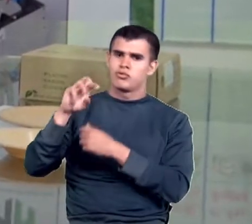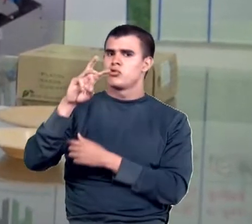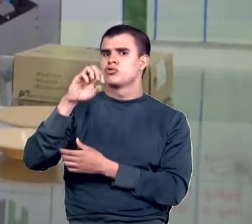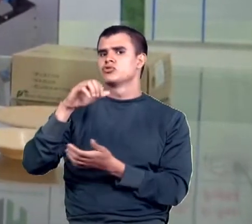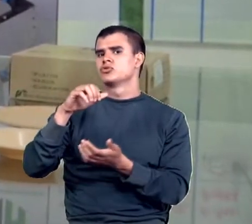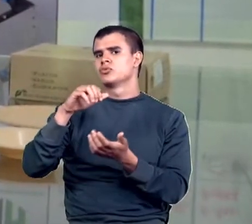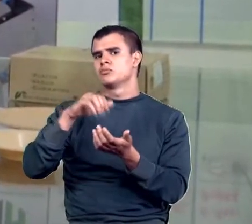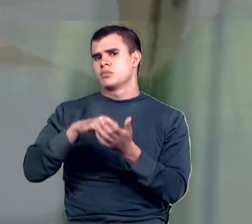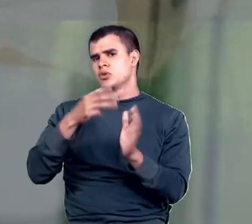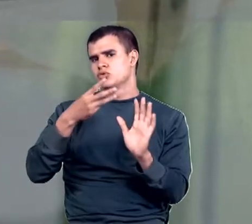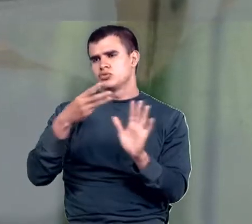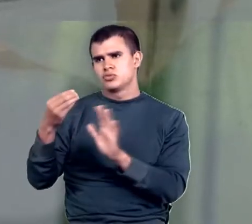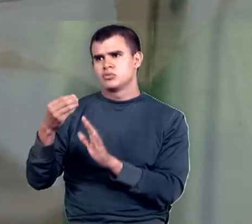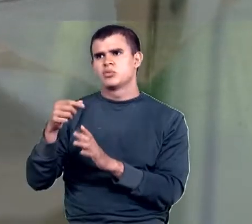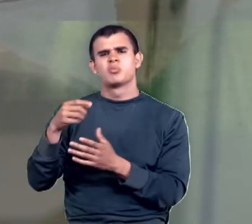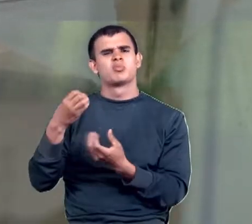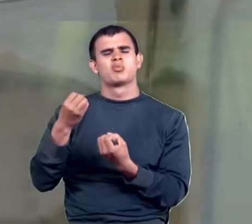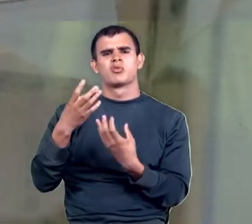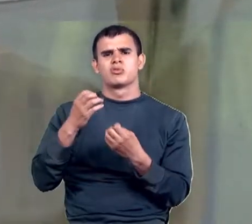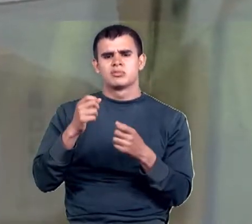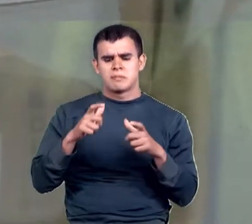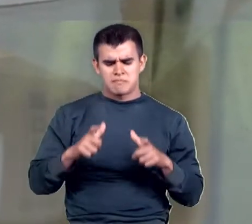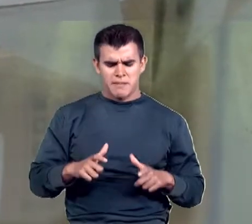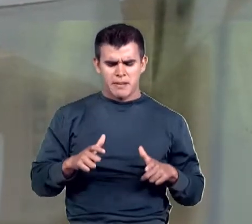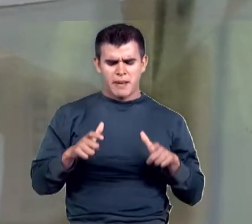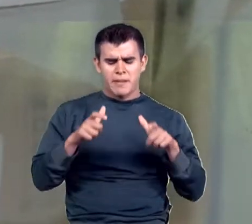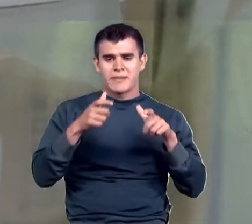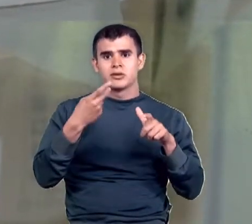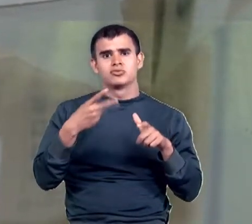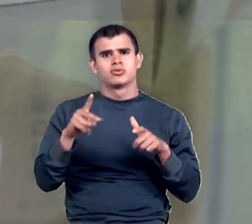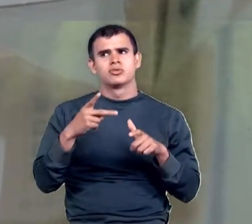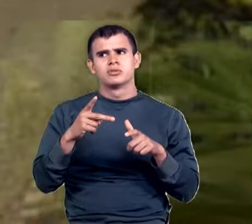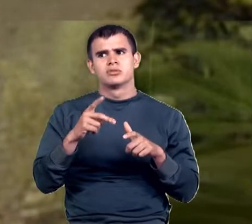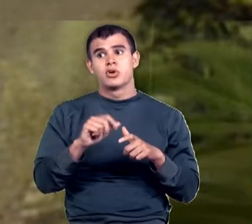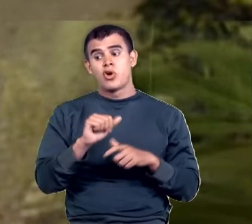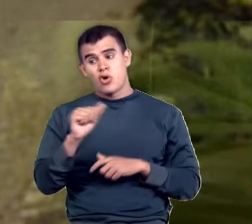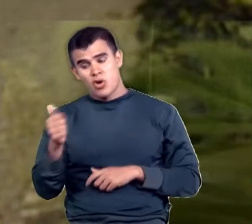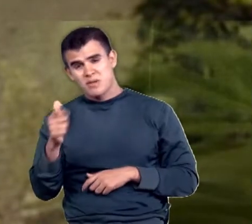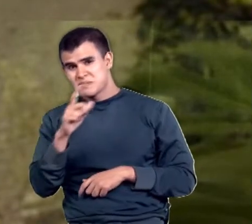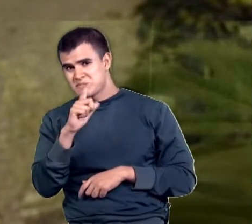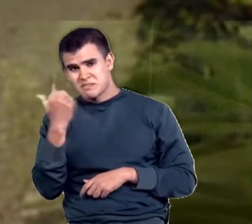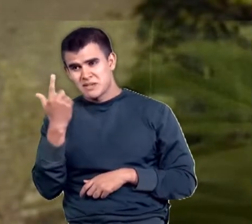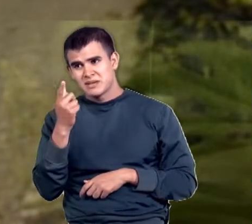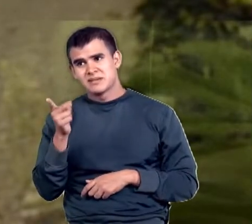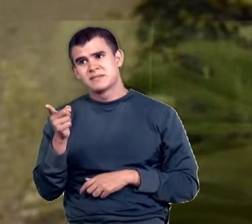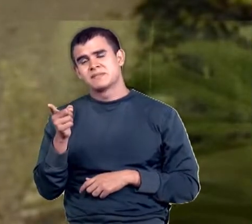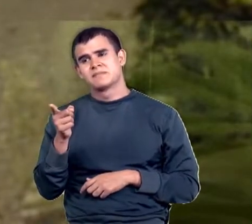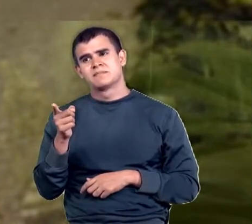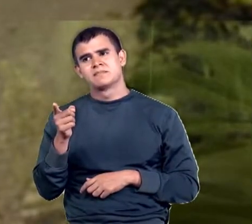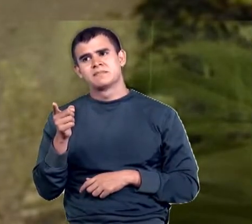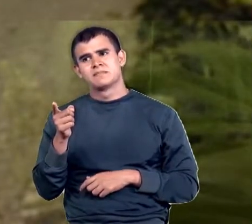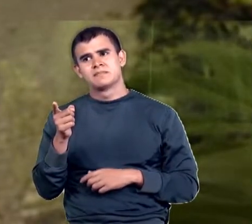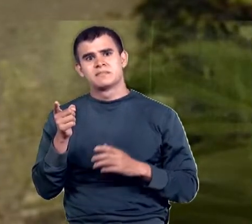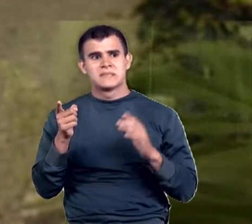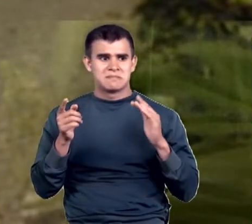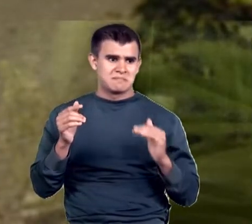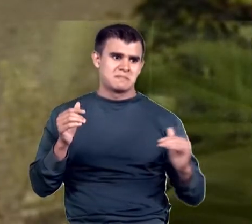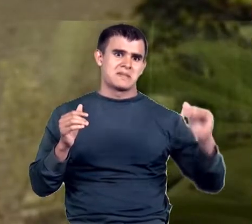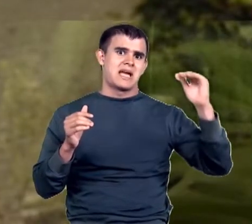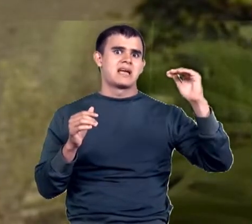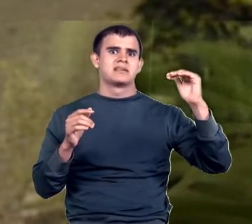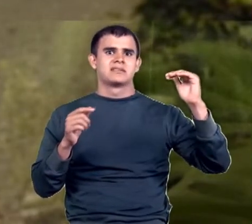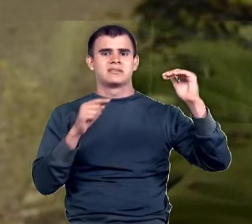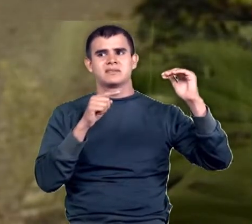cuesta 8.900 pesos y contiene 12 unidades. Que comparándolo con el plástico del licopor aún no hemos llegado al precio,